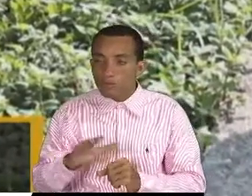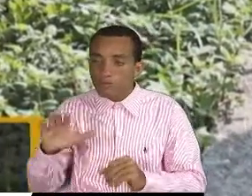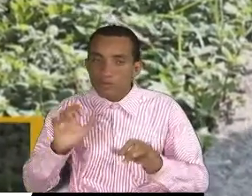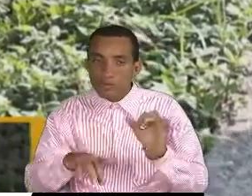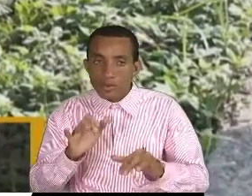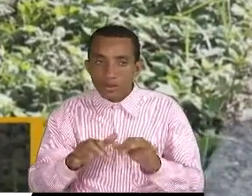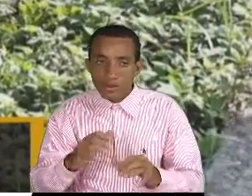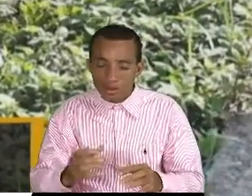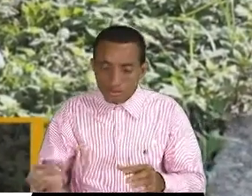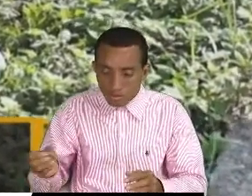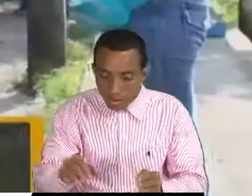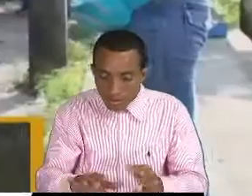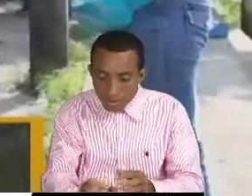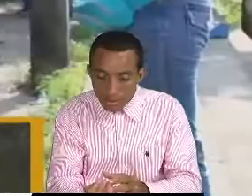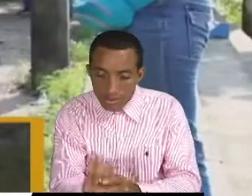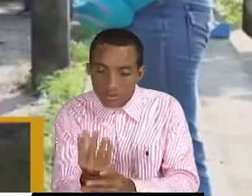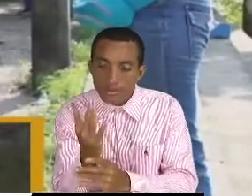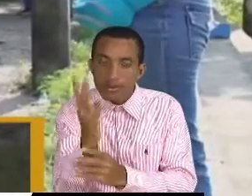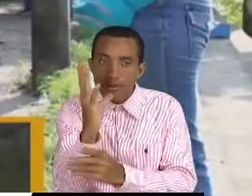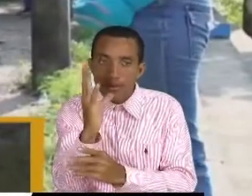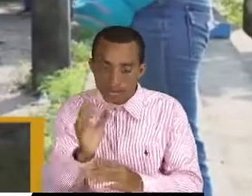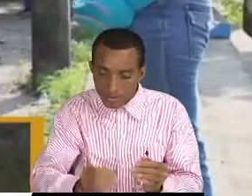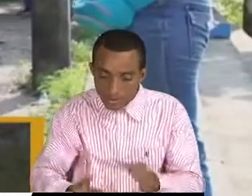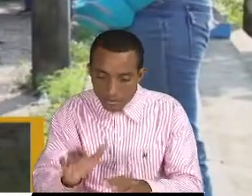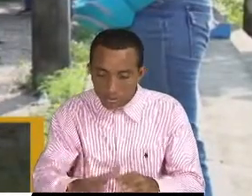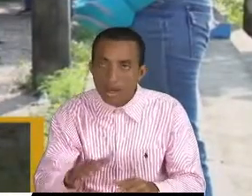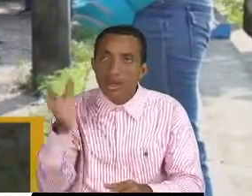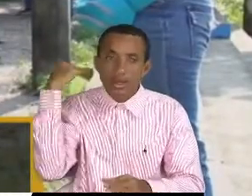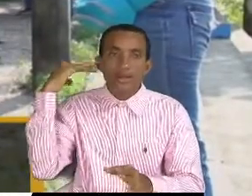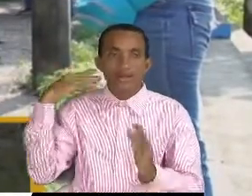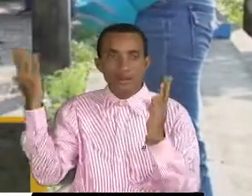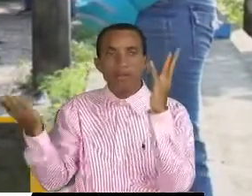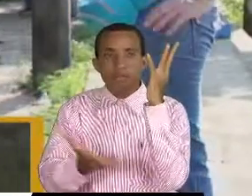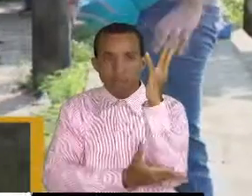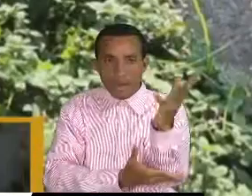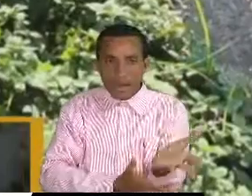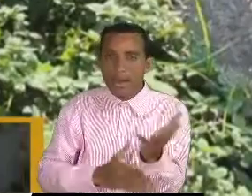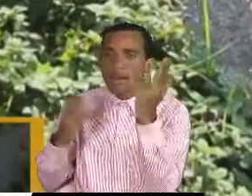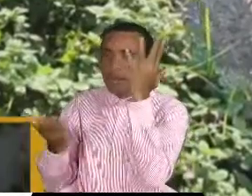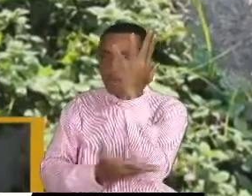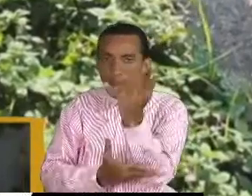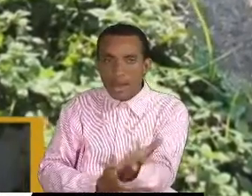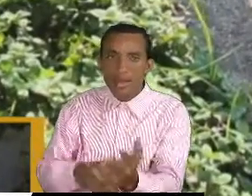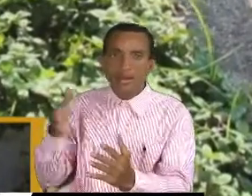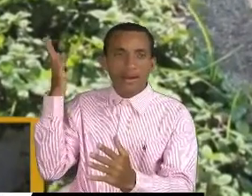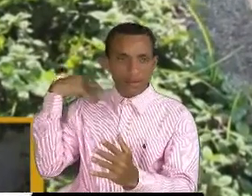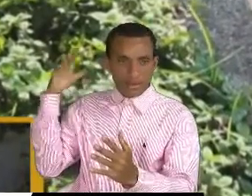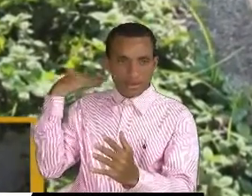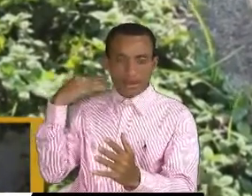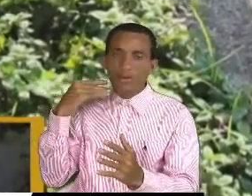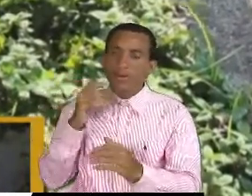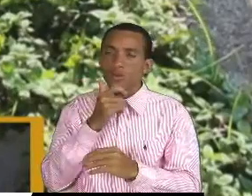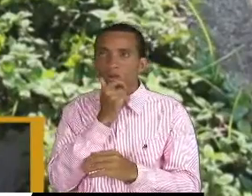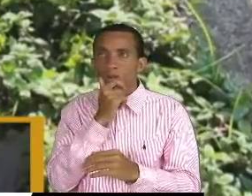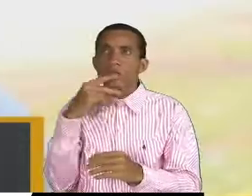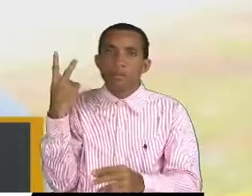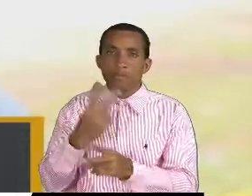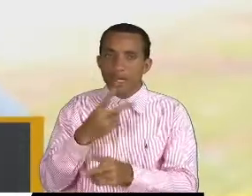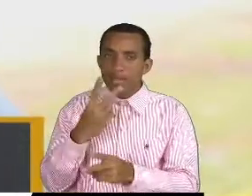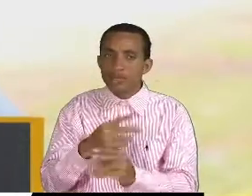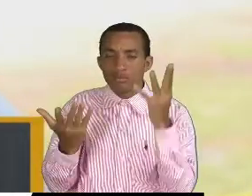compensación forestal en el sector para resarcir la tala permitida que se había realizado meses atrás y que representaba un peligro para la